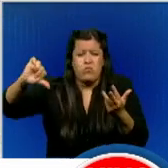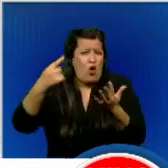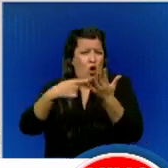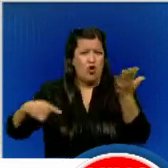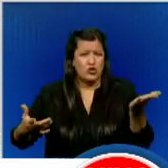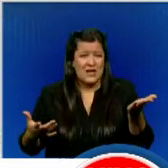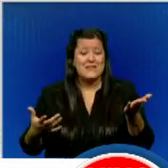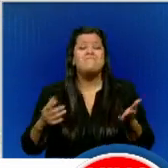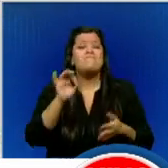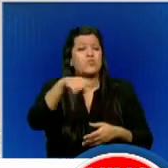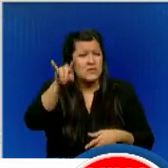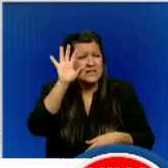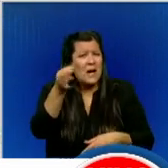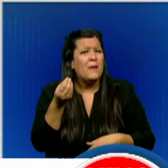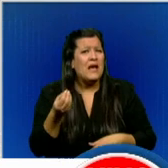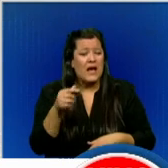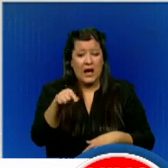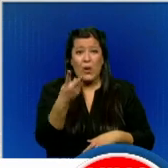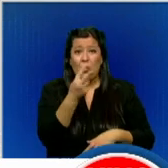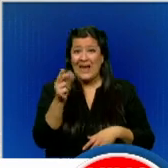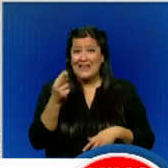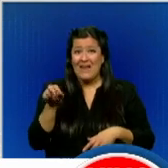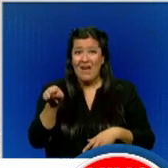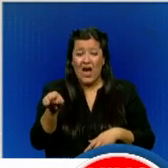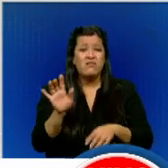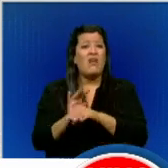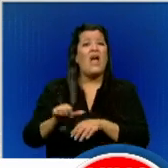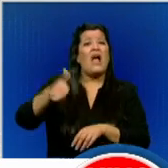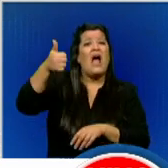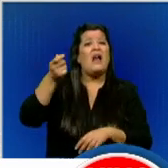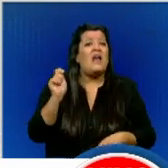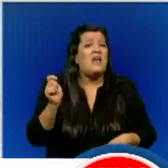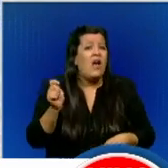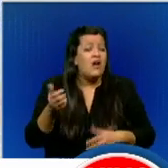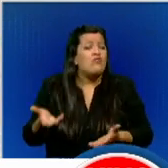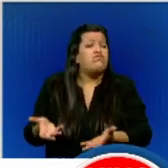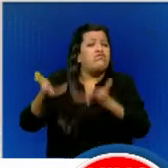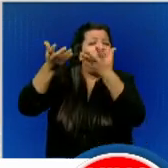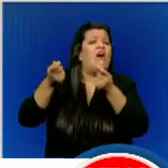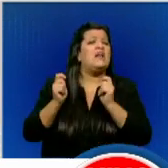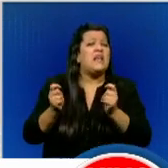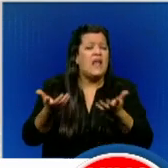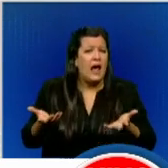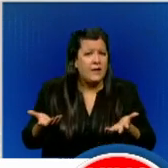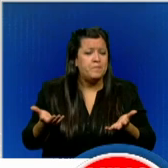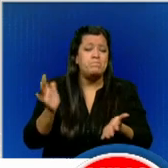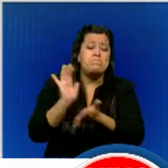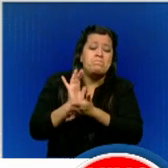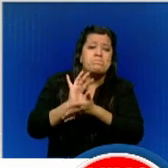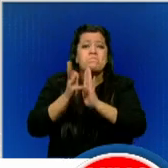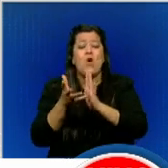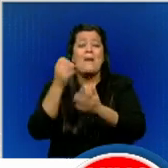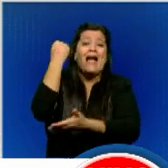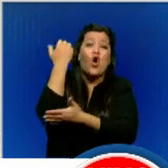y saben que 2020 ganó ganaron solamente creció desde el punto de vista de la actividad